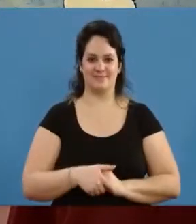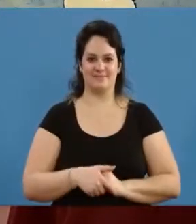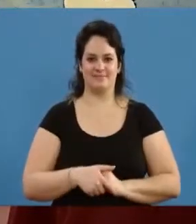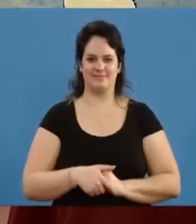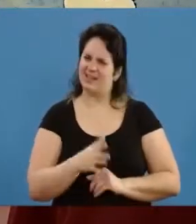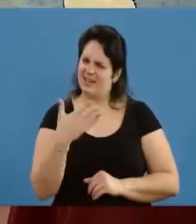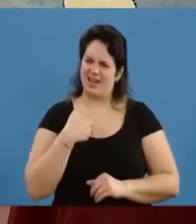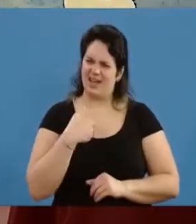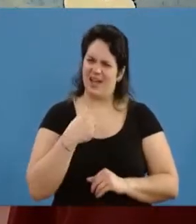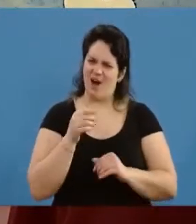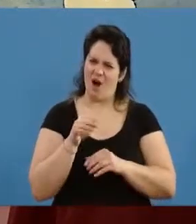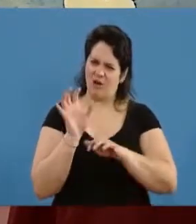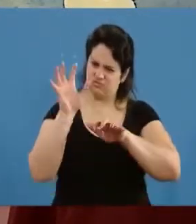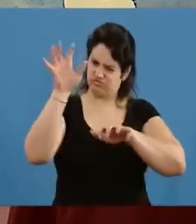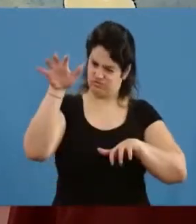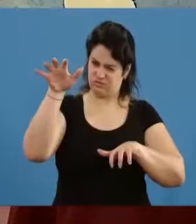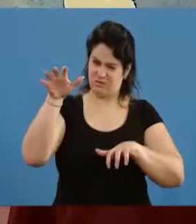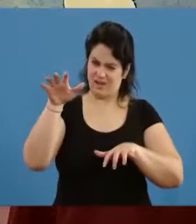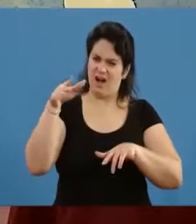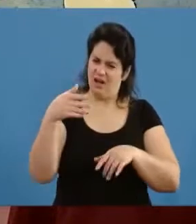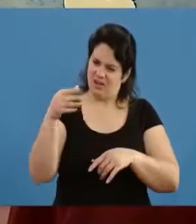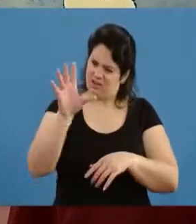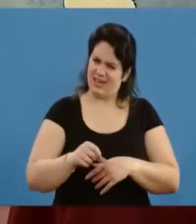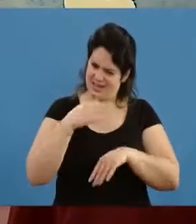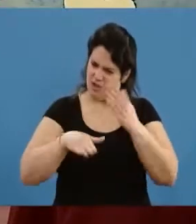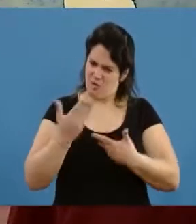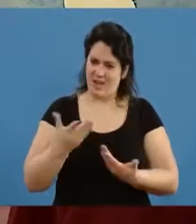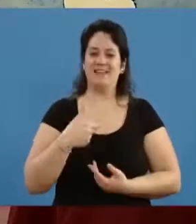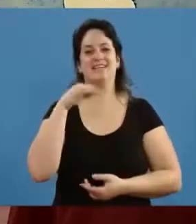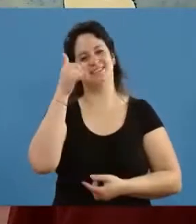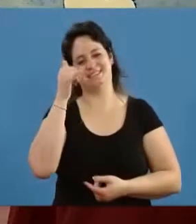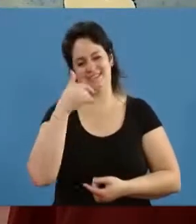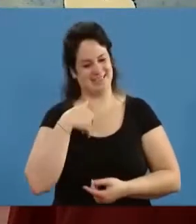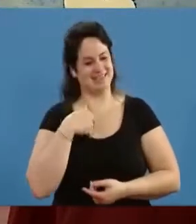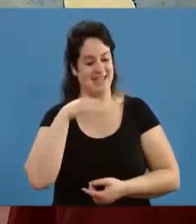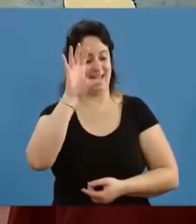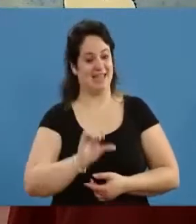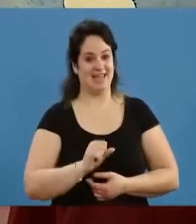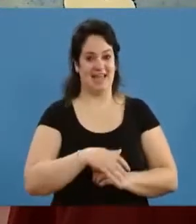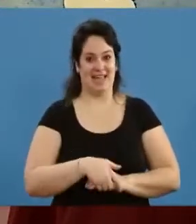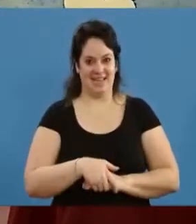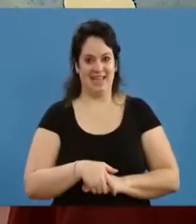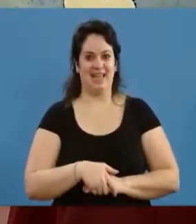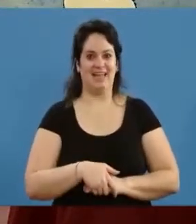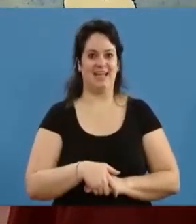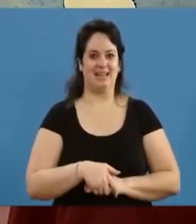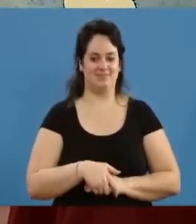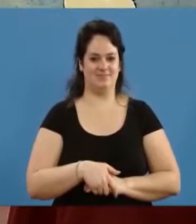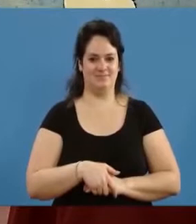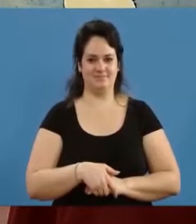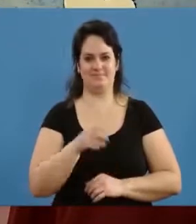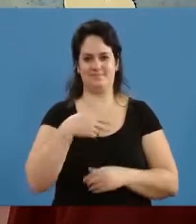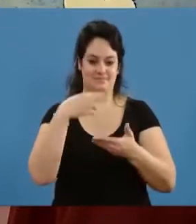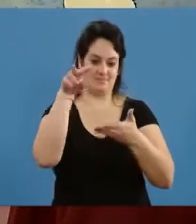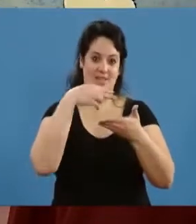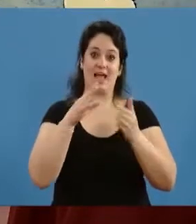me trajiste los dinosaurios, por eso yo juego. Sí, te traje tus dinosaurios porque hoy vamos a leer